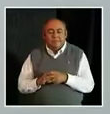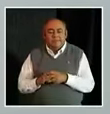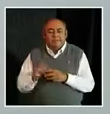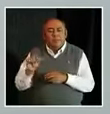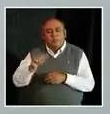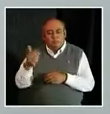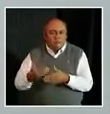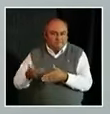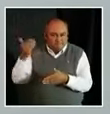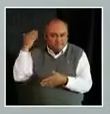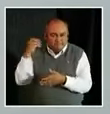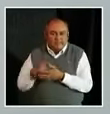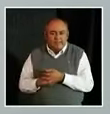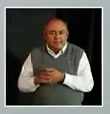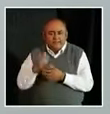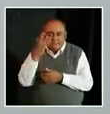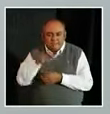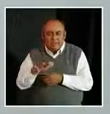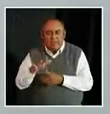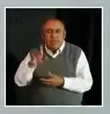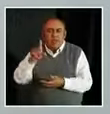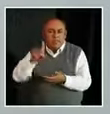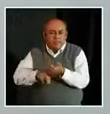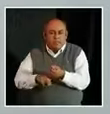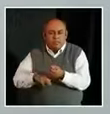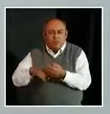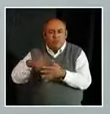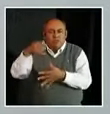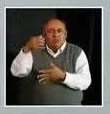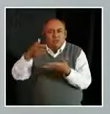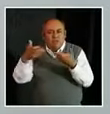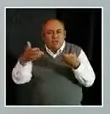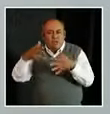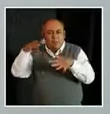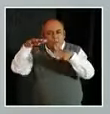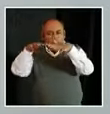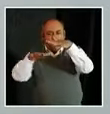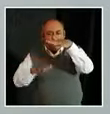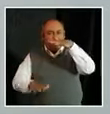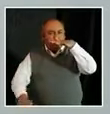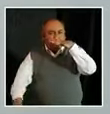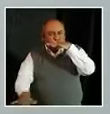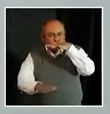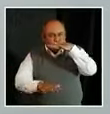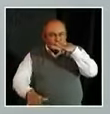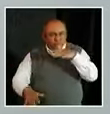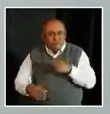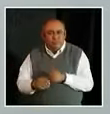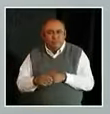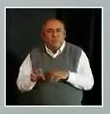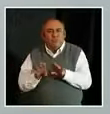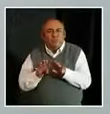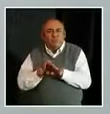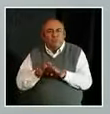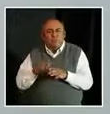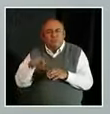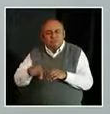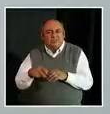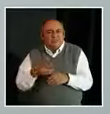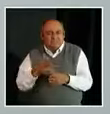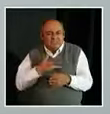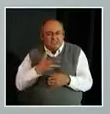Históricamente hay una formación geológica que es la que nos ha resultado más favorable, que es la formación que se llama formación Cupido.